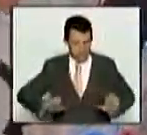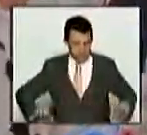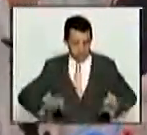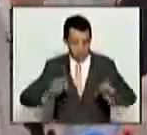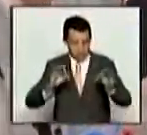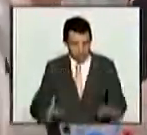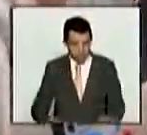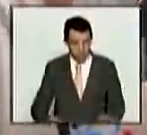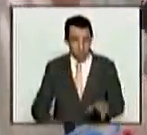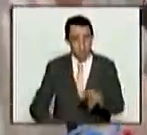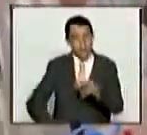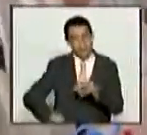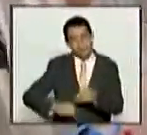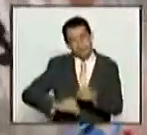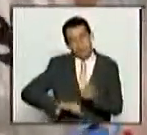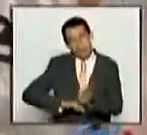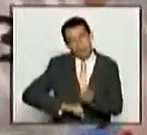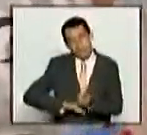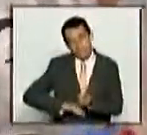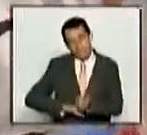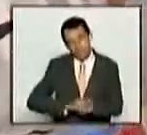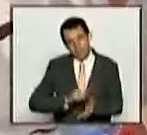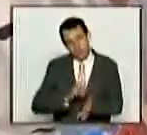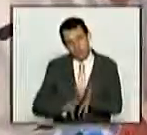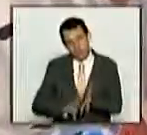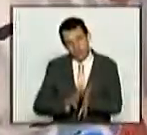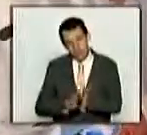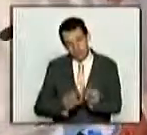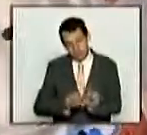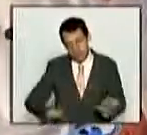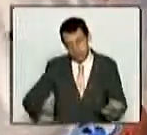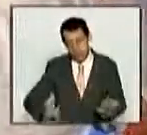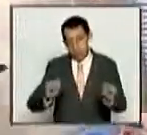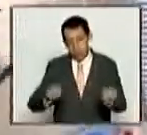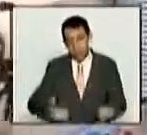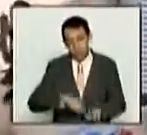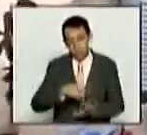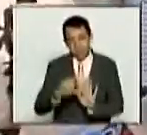y nos apoyamos también con acupuntura en la misma zona lumbodorsal.